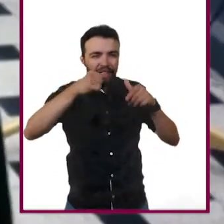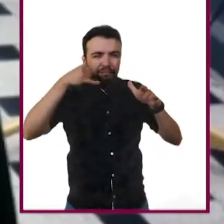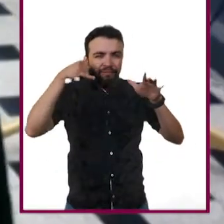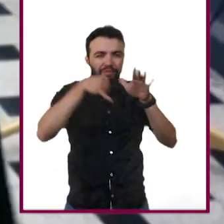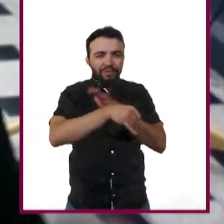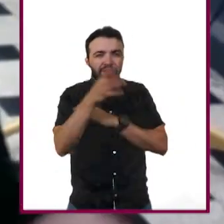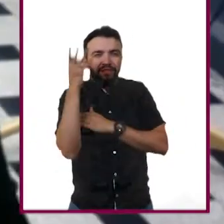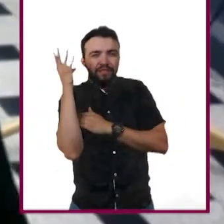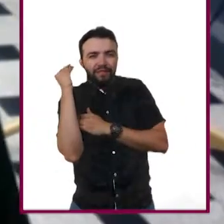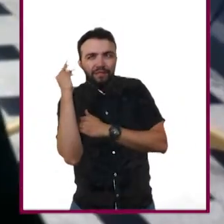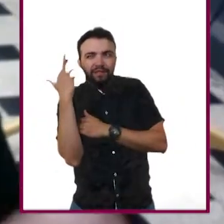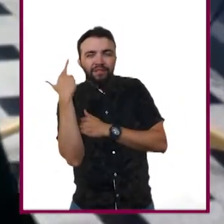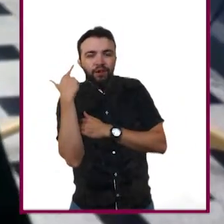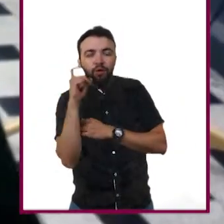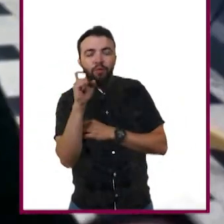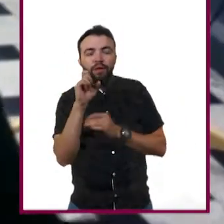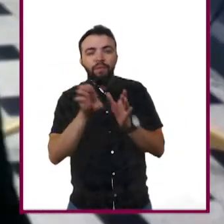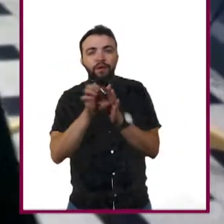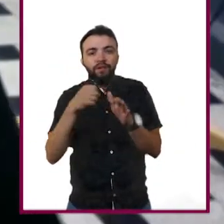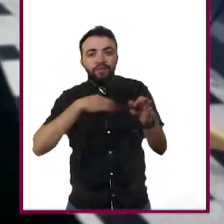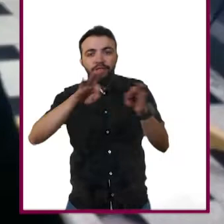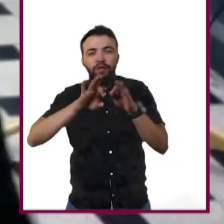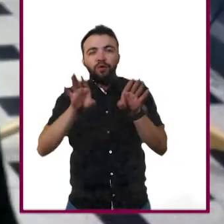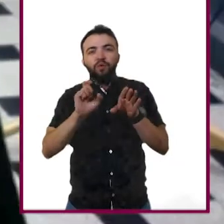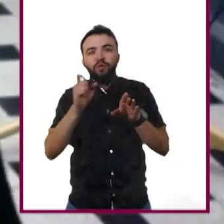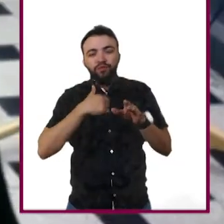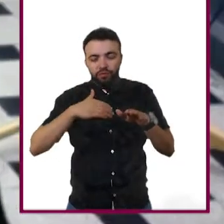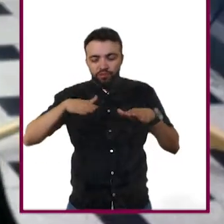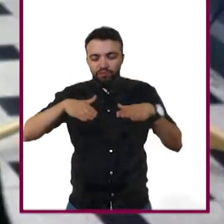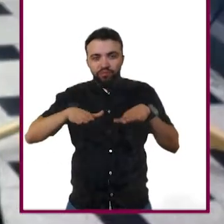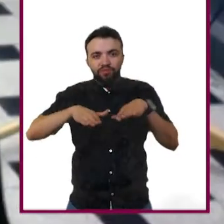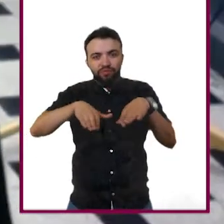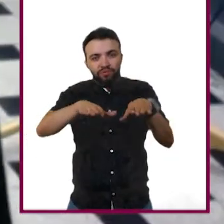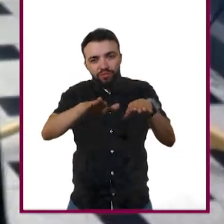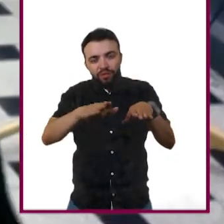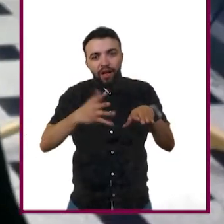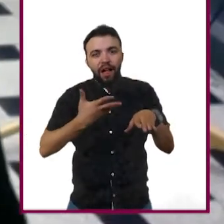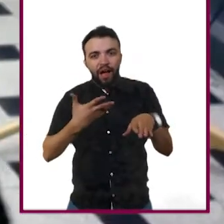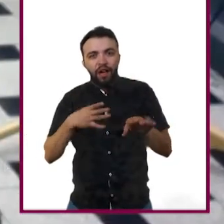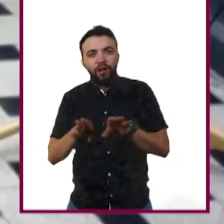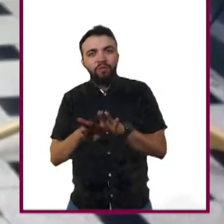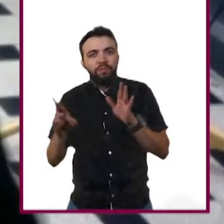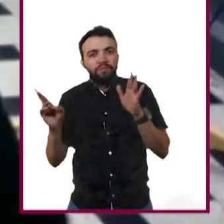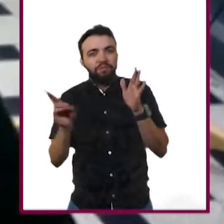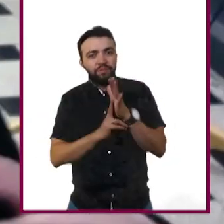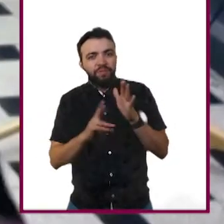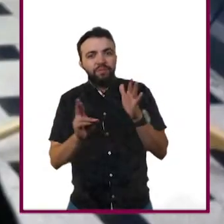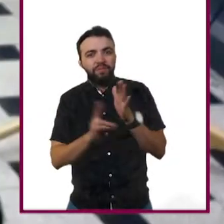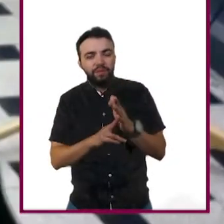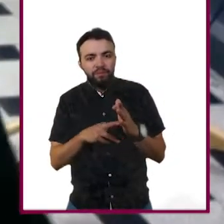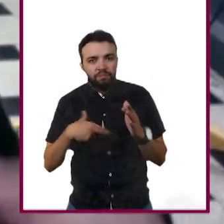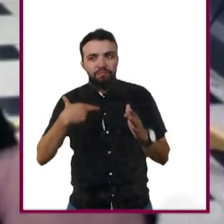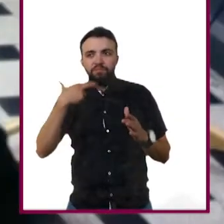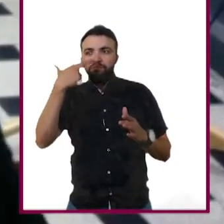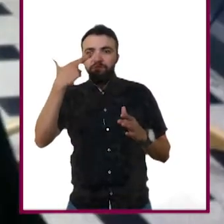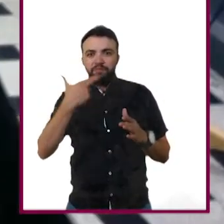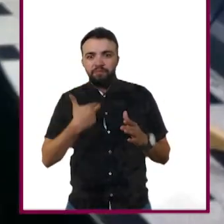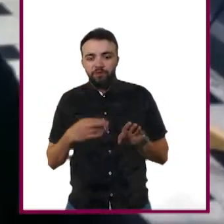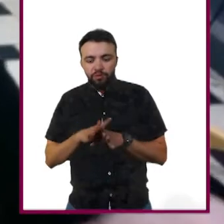cuando trabajamos, cuando coso en la máquina. Hay un ritmo que tiene que ver con una respiración, que tiene que ver con la manera,